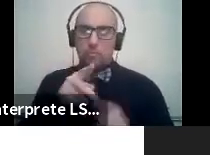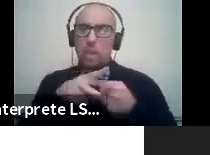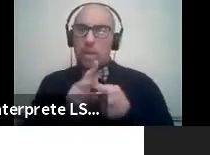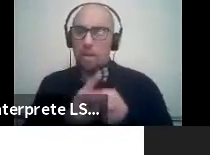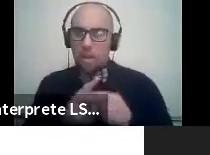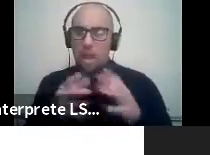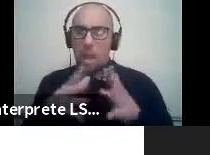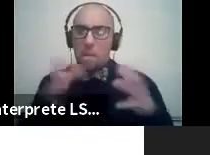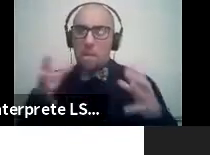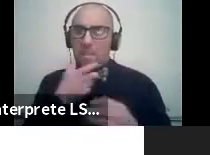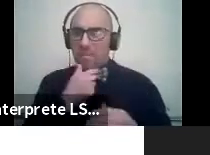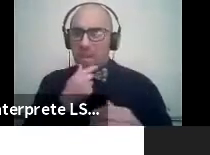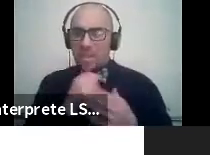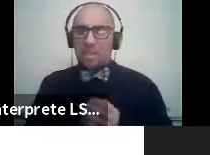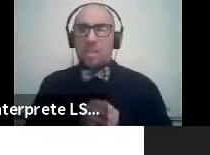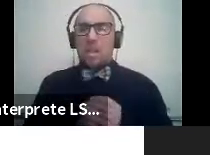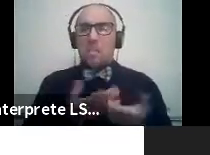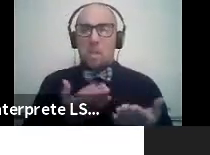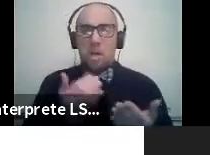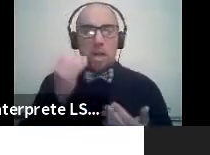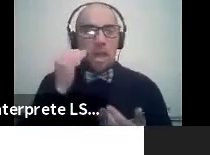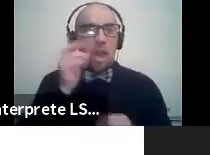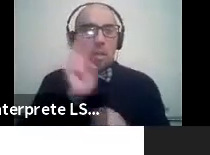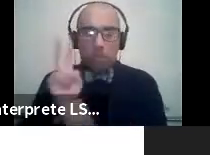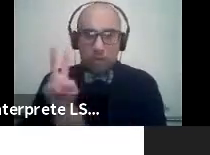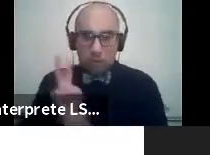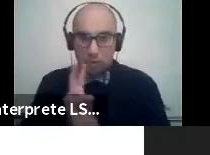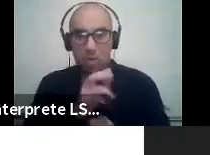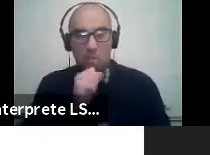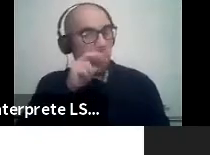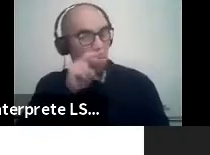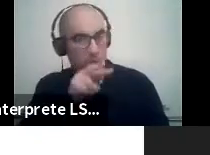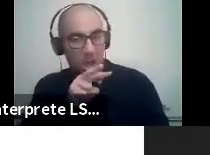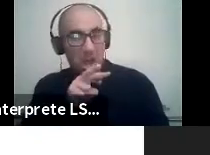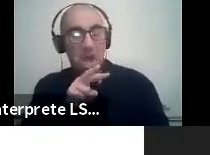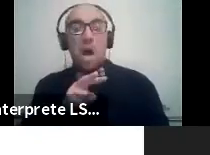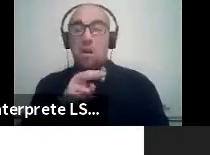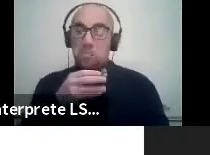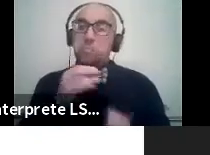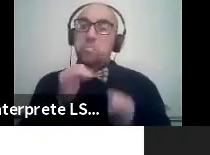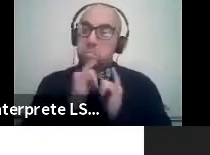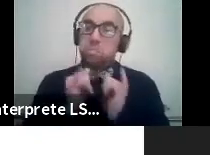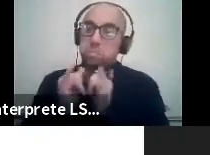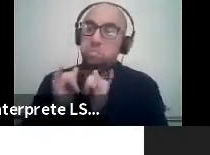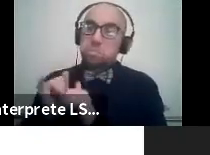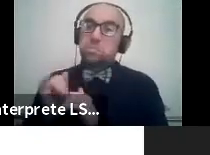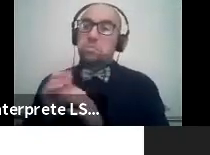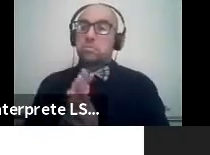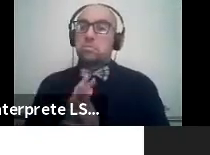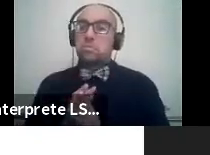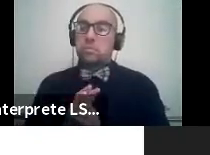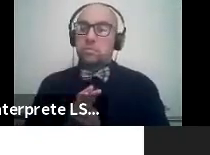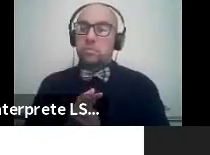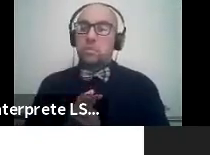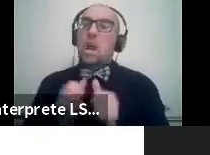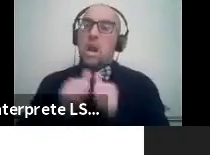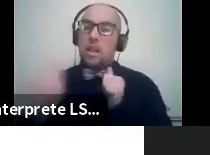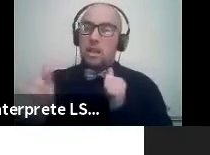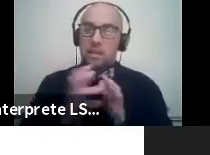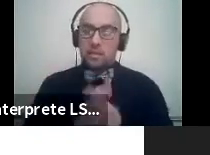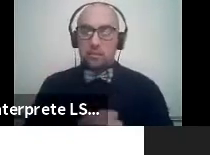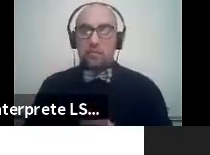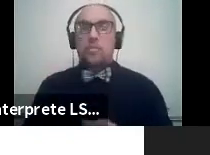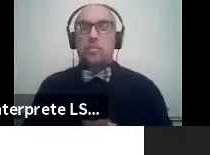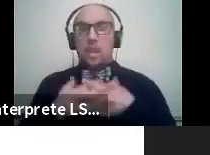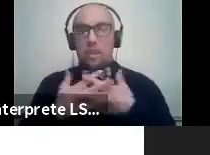más sencilla para que las educadoras puedan apoyar entonces a los papás y a los niños a la distancia? De ahí